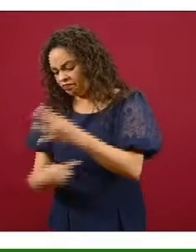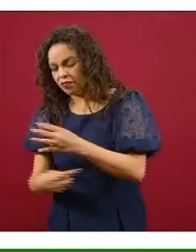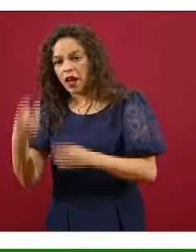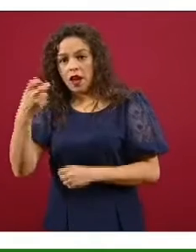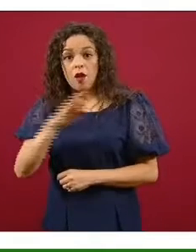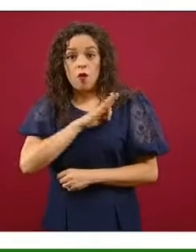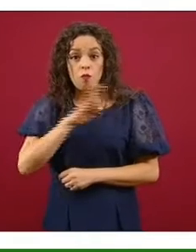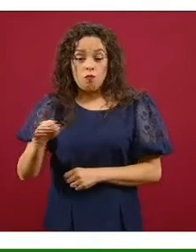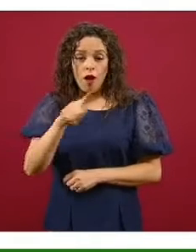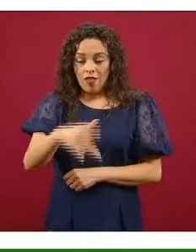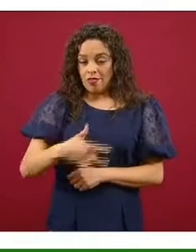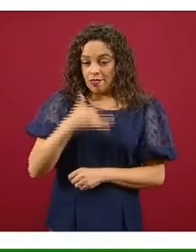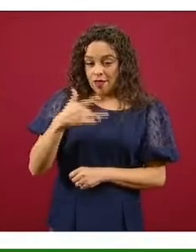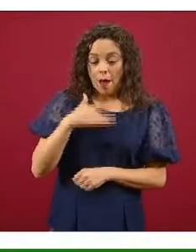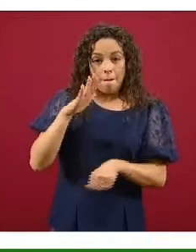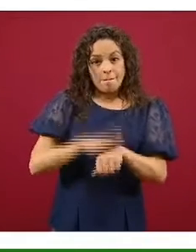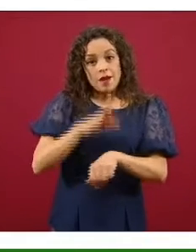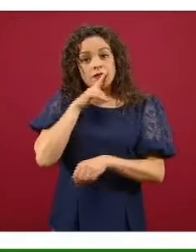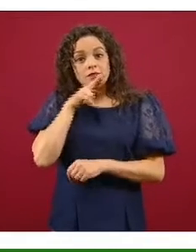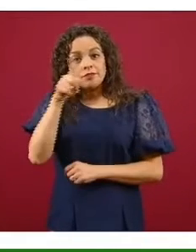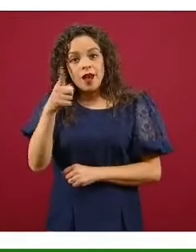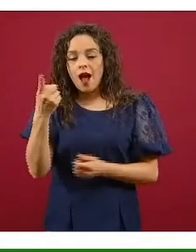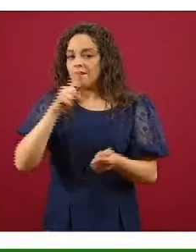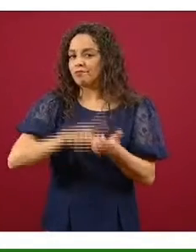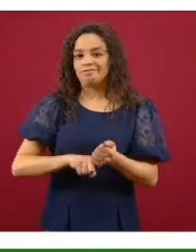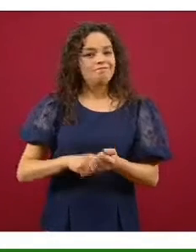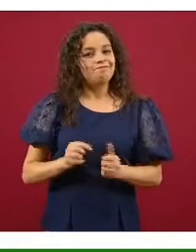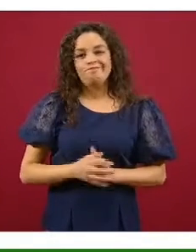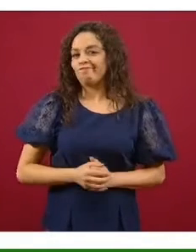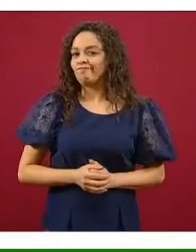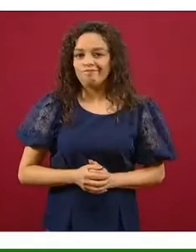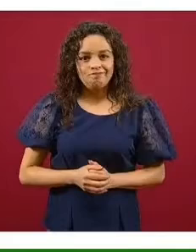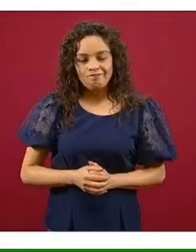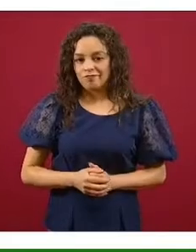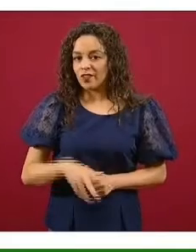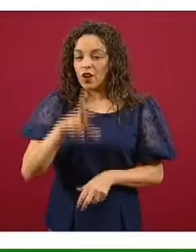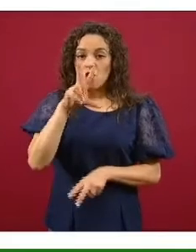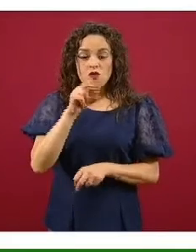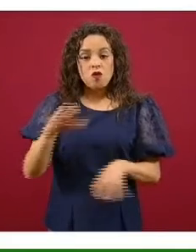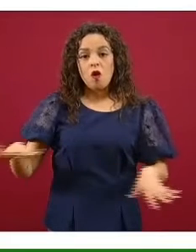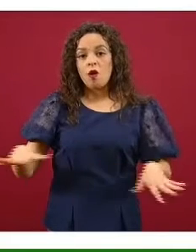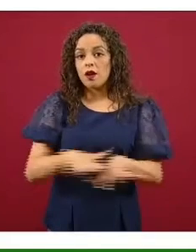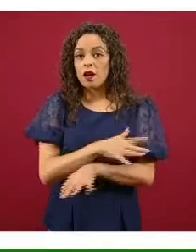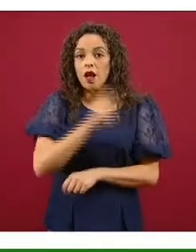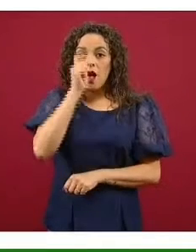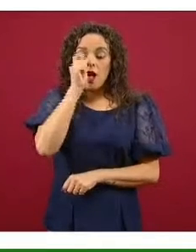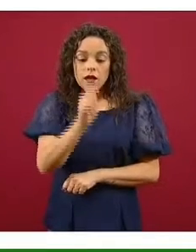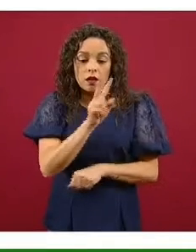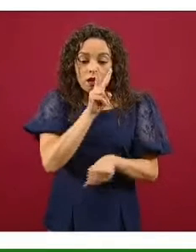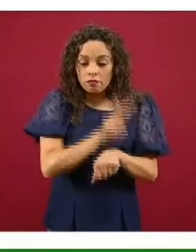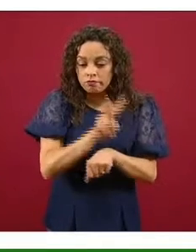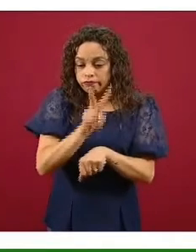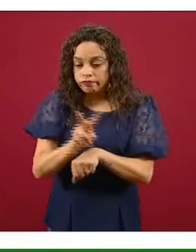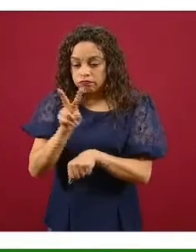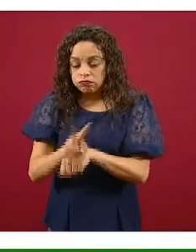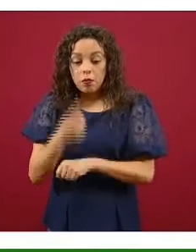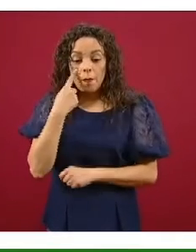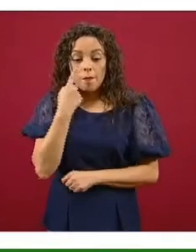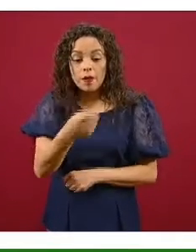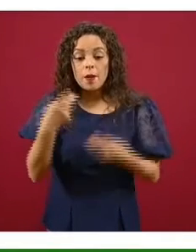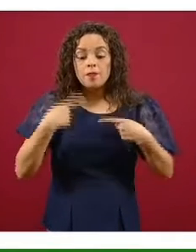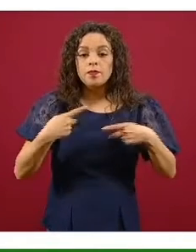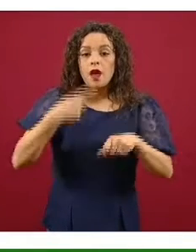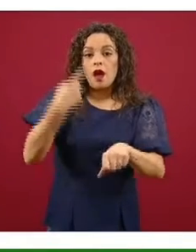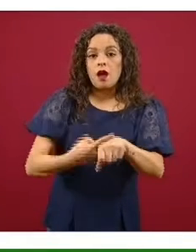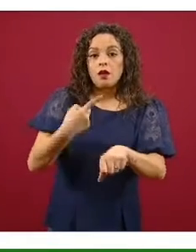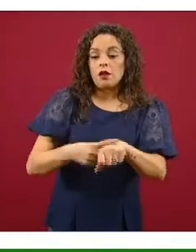eso no va a cambiar la realidad en términos del seguimiento de las personas con COVID-19 y al